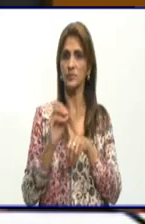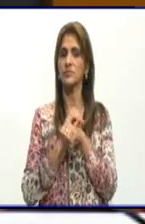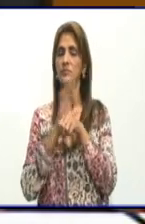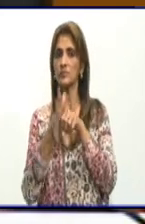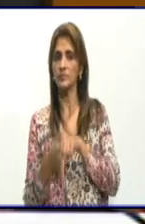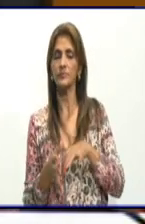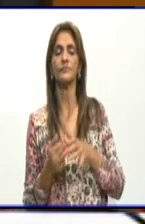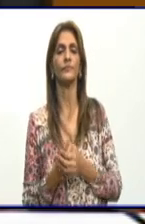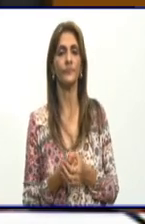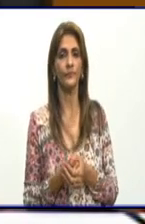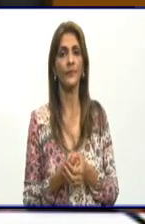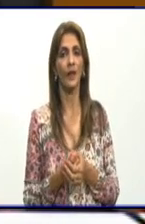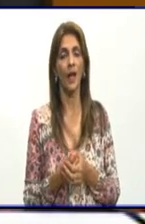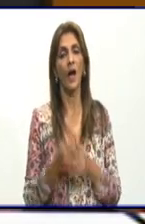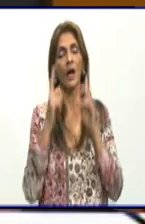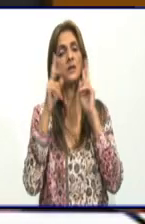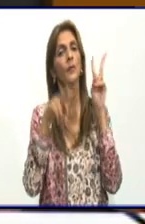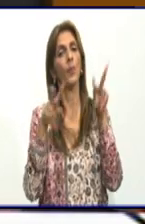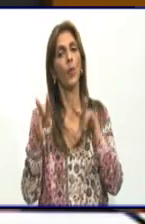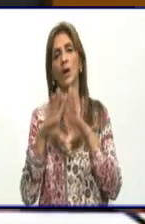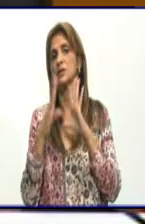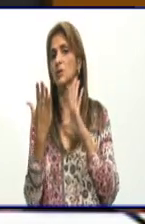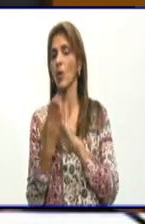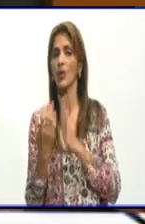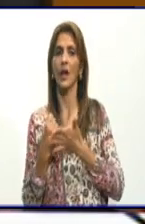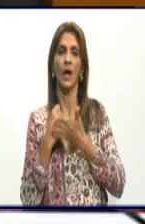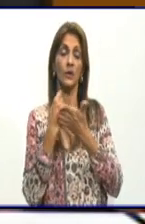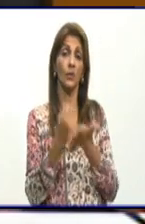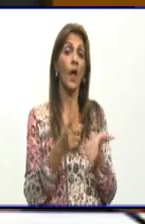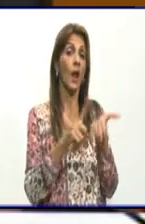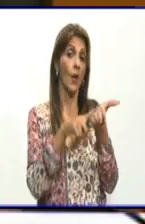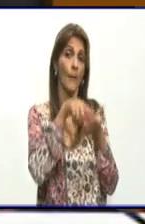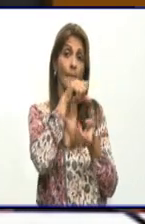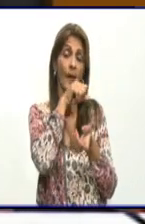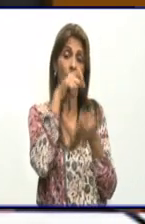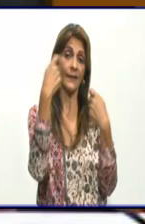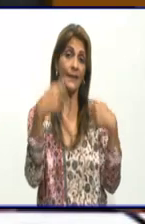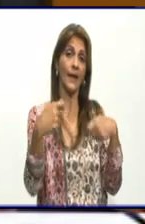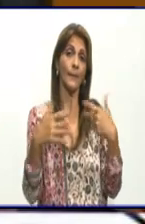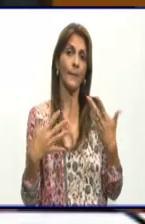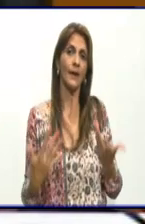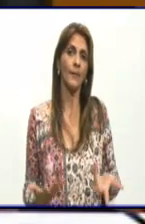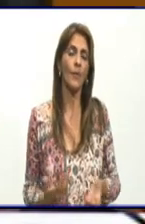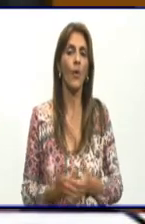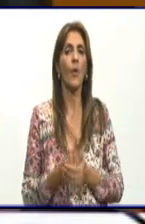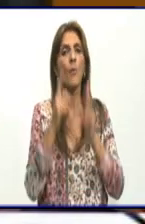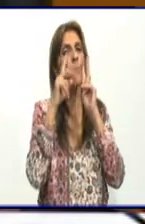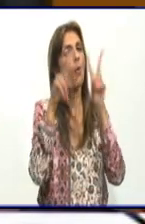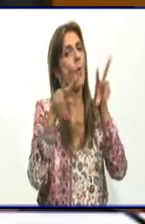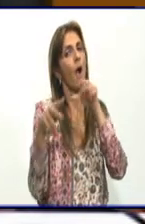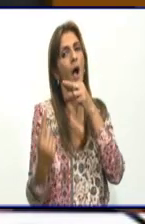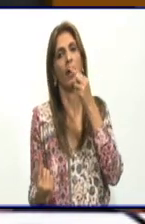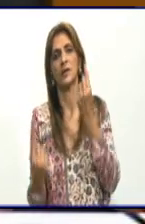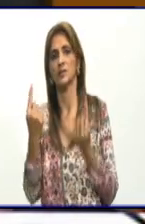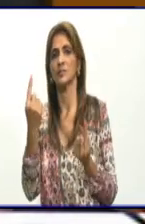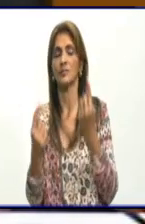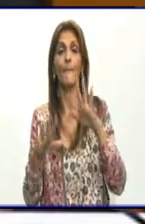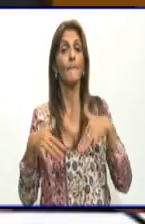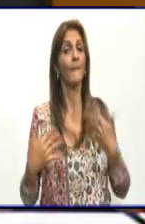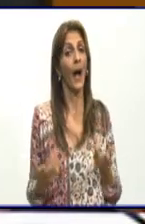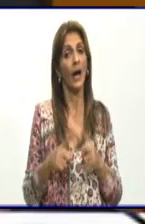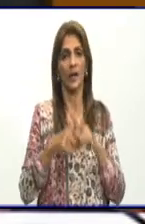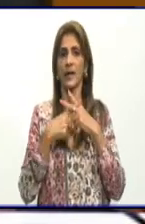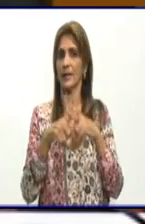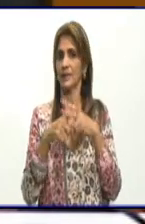que hay que refugiarse en todas esas ayudas, los padres tenemos que armarnos de las herramientas necesarias para garantizar una